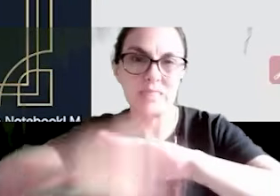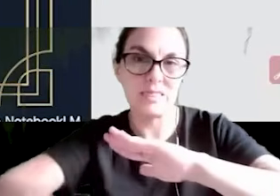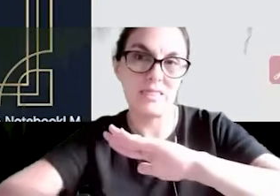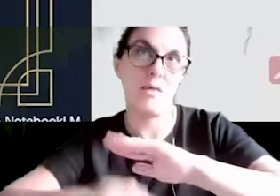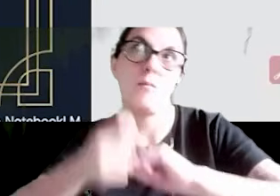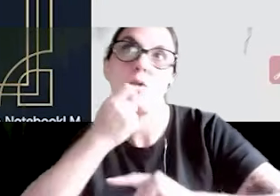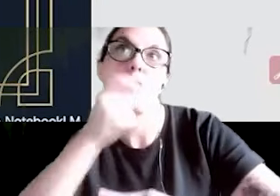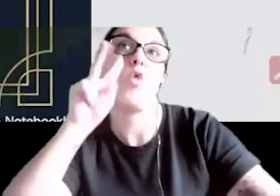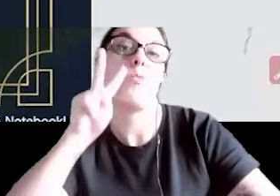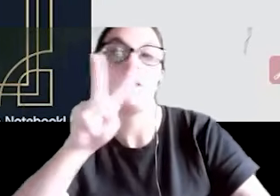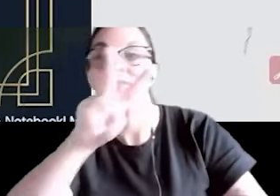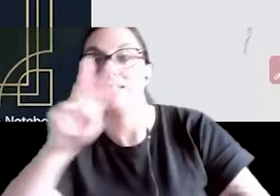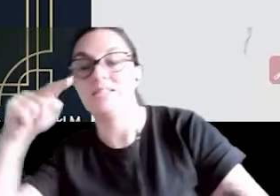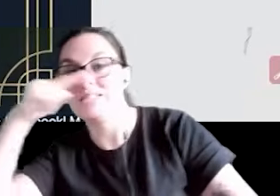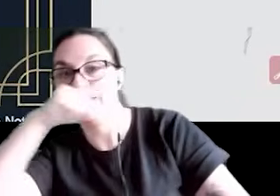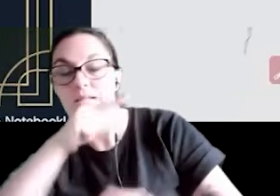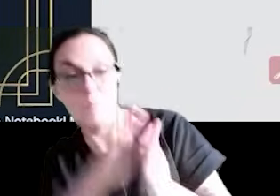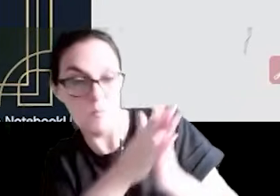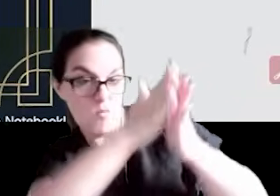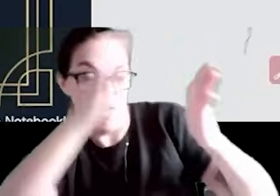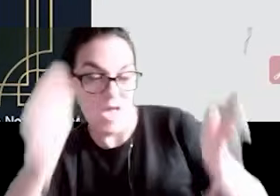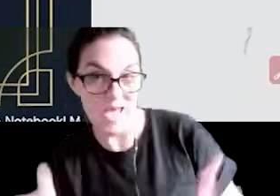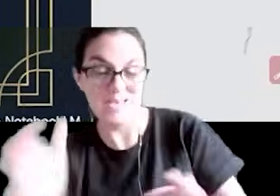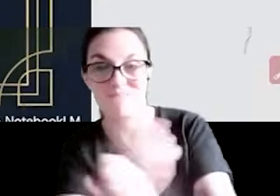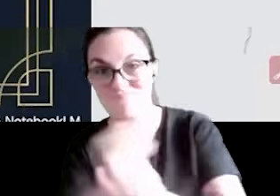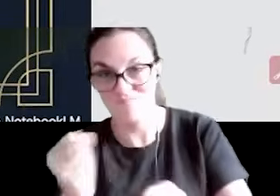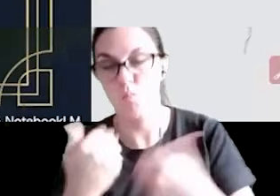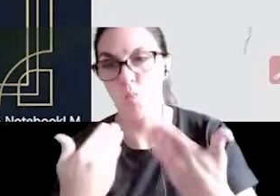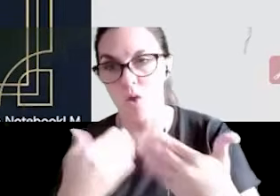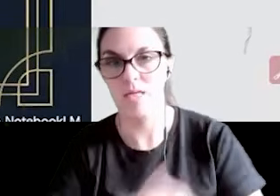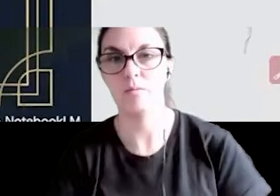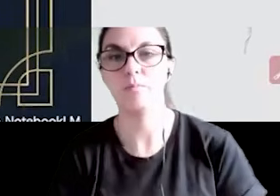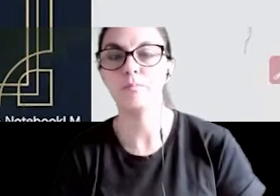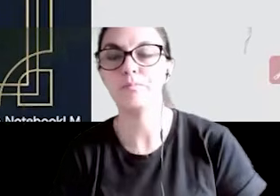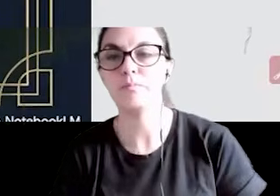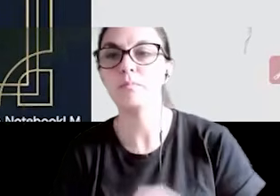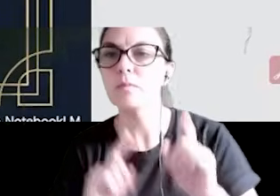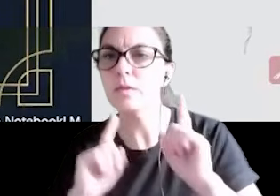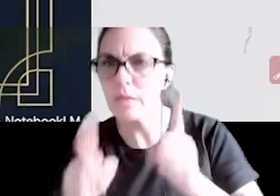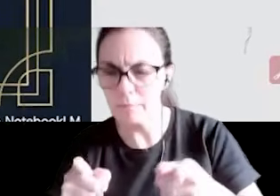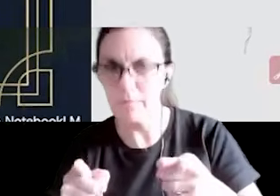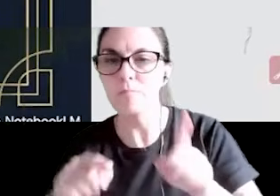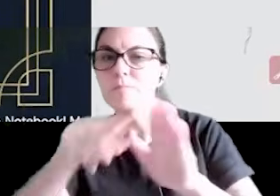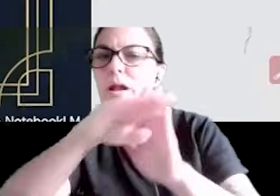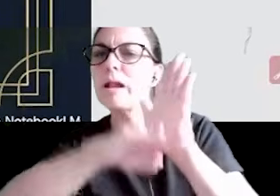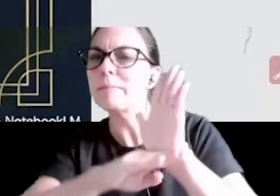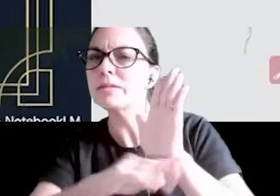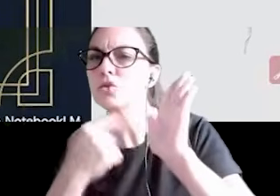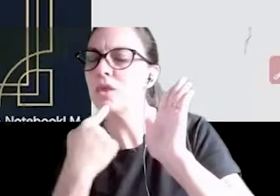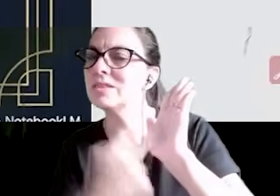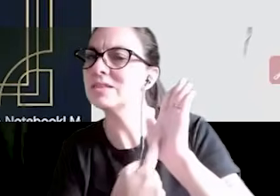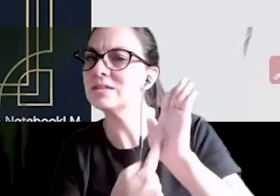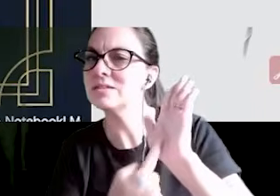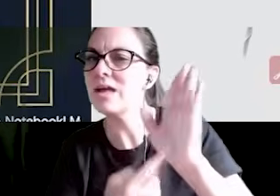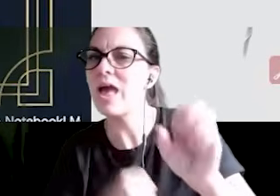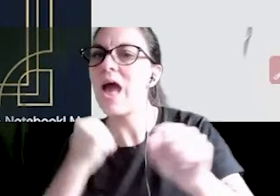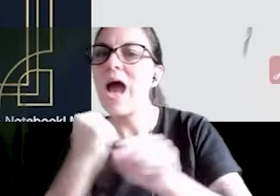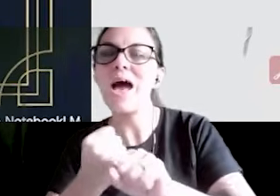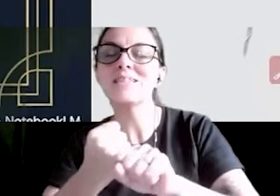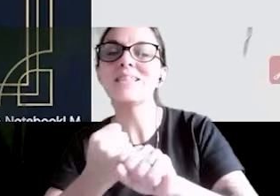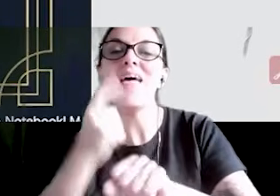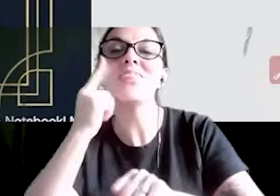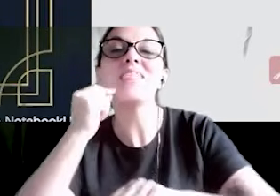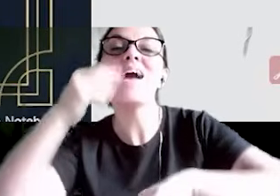medio podría confirmar el periodo de 2026. De hecho, lo puede hacer, dice la reglamentación, hasta el día de vencimiento. Entonces, si lo hace hasta